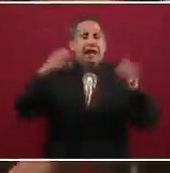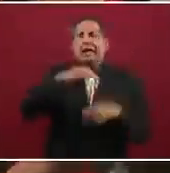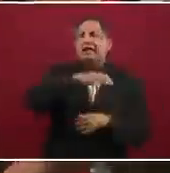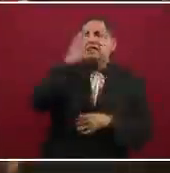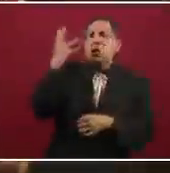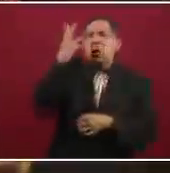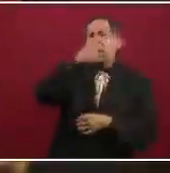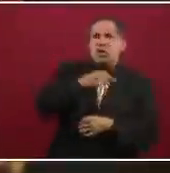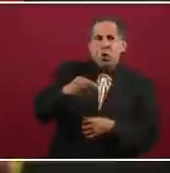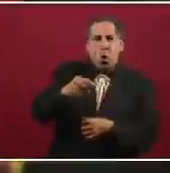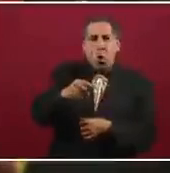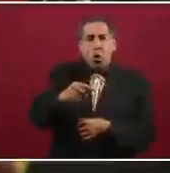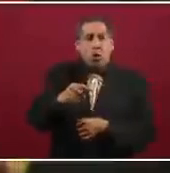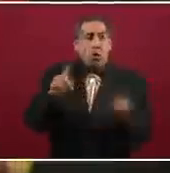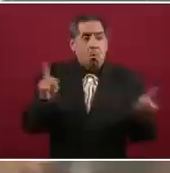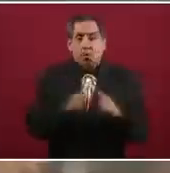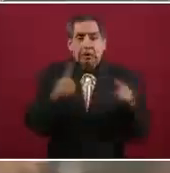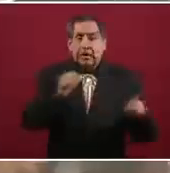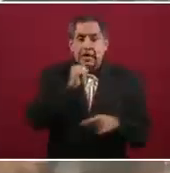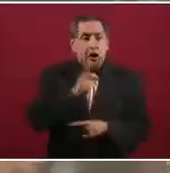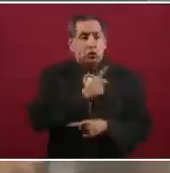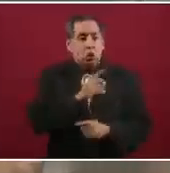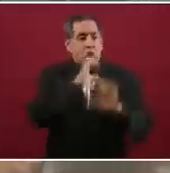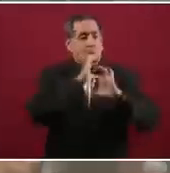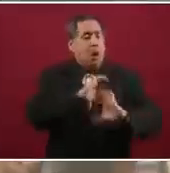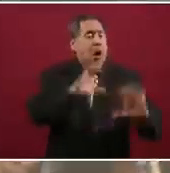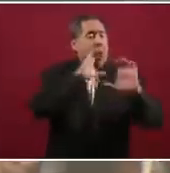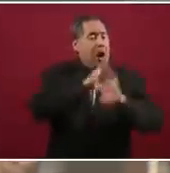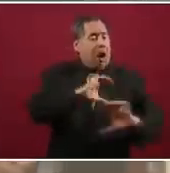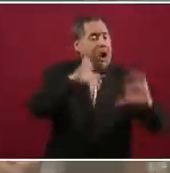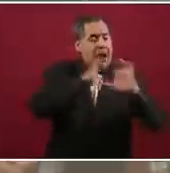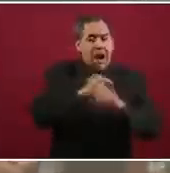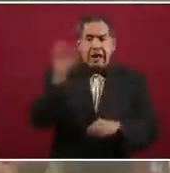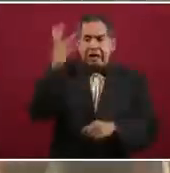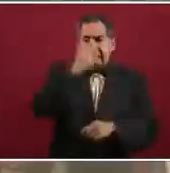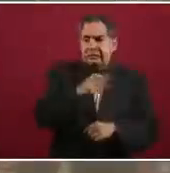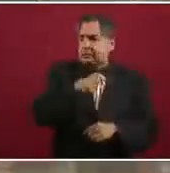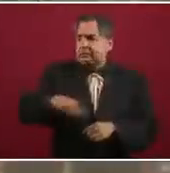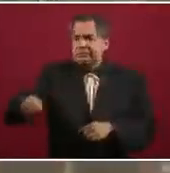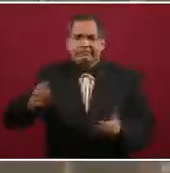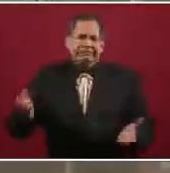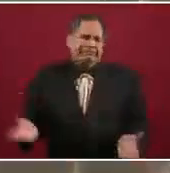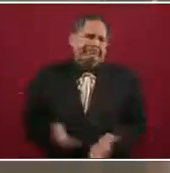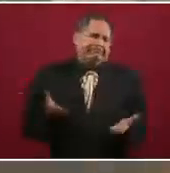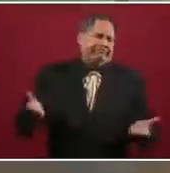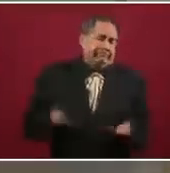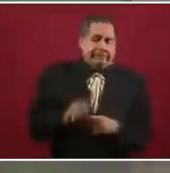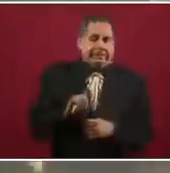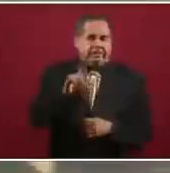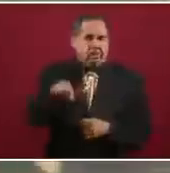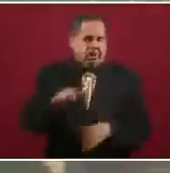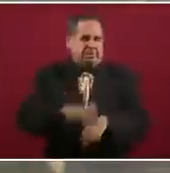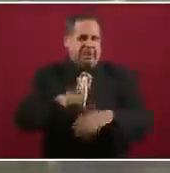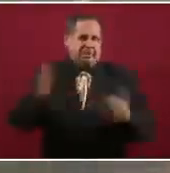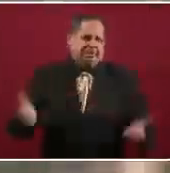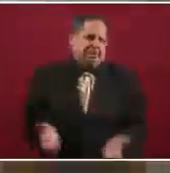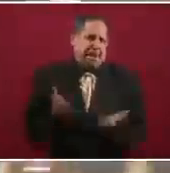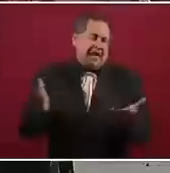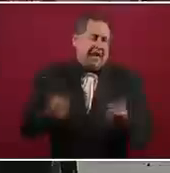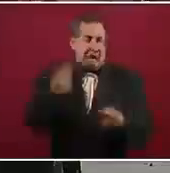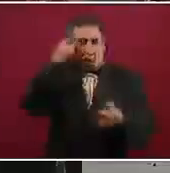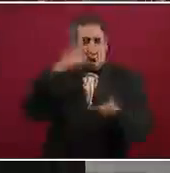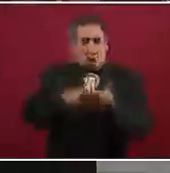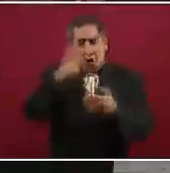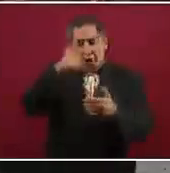a capela, así que viene la gente con el ánimo de baile, que también va a haber después. Yo creo que la noche es